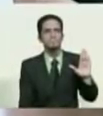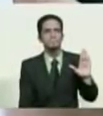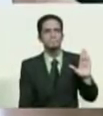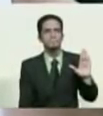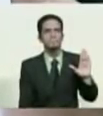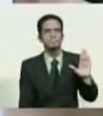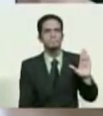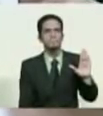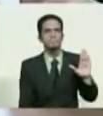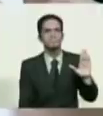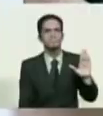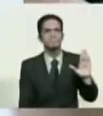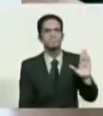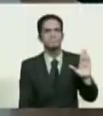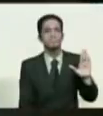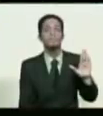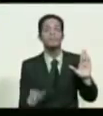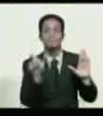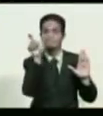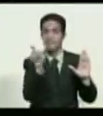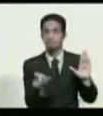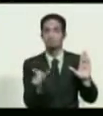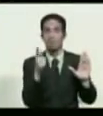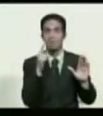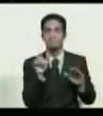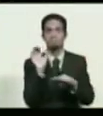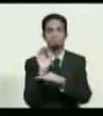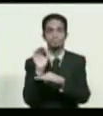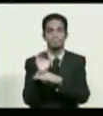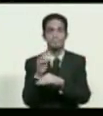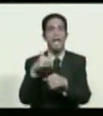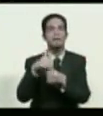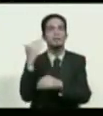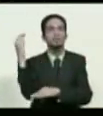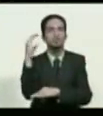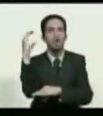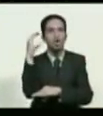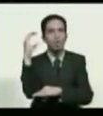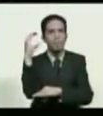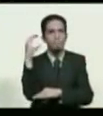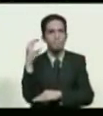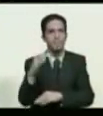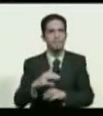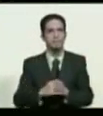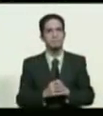que se encuentra protegido en la República de Colombia.